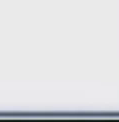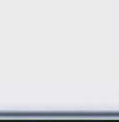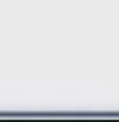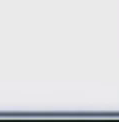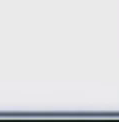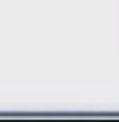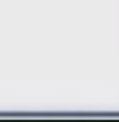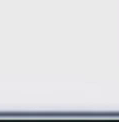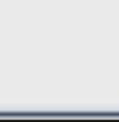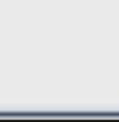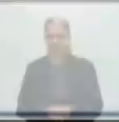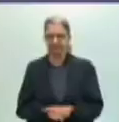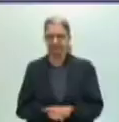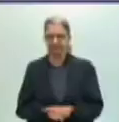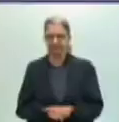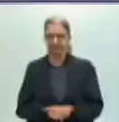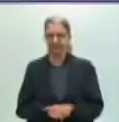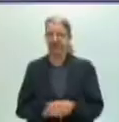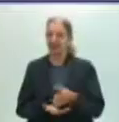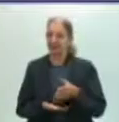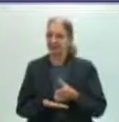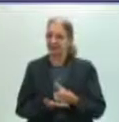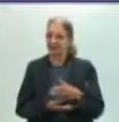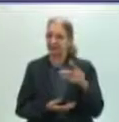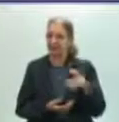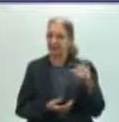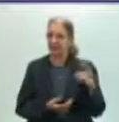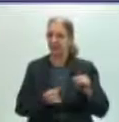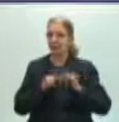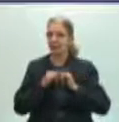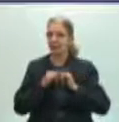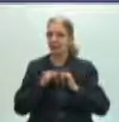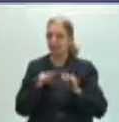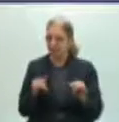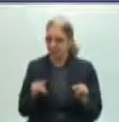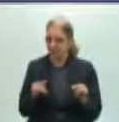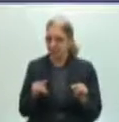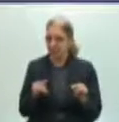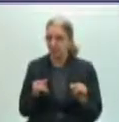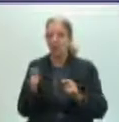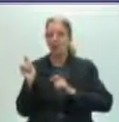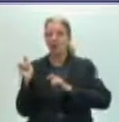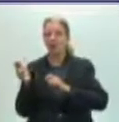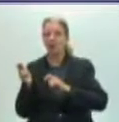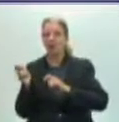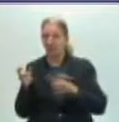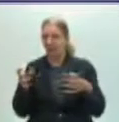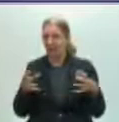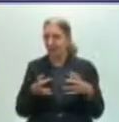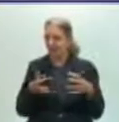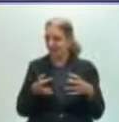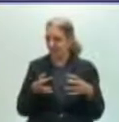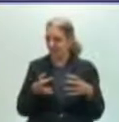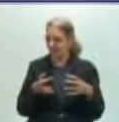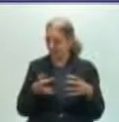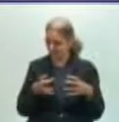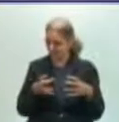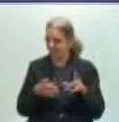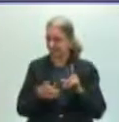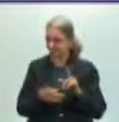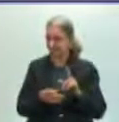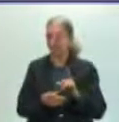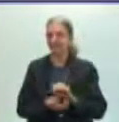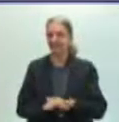Continúa el ejercicio con la información de la cantidad de jonrones conectados por cada